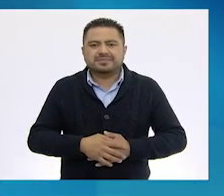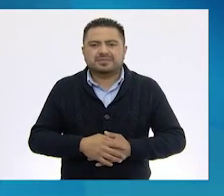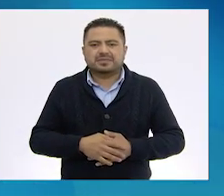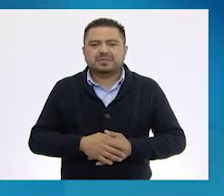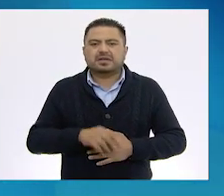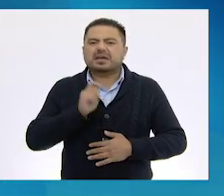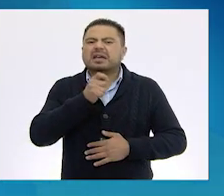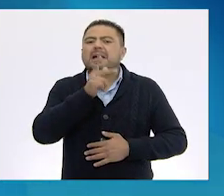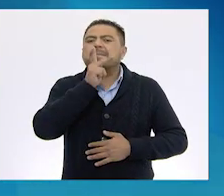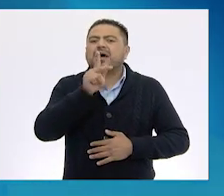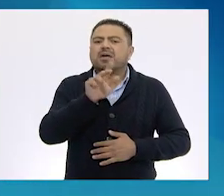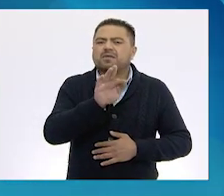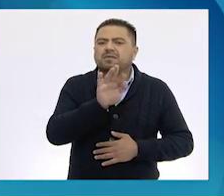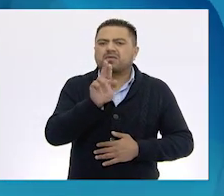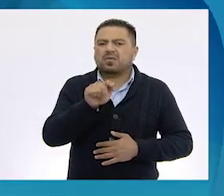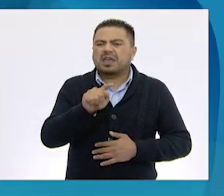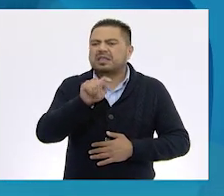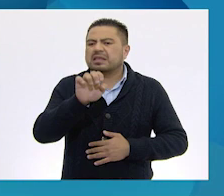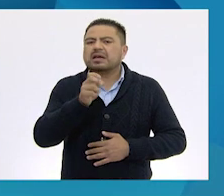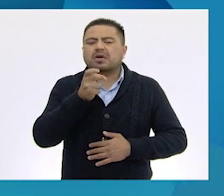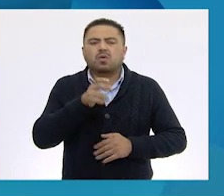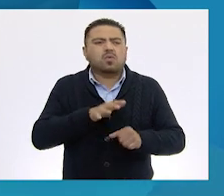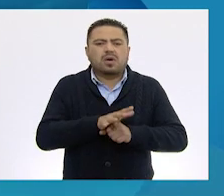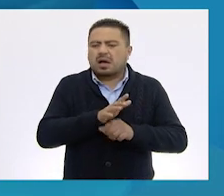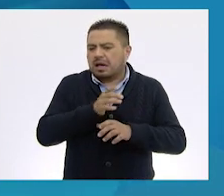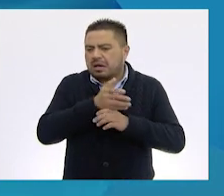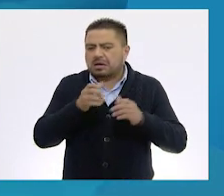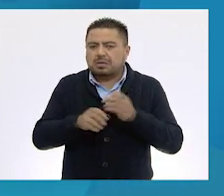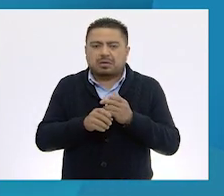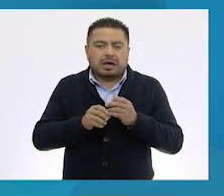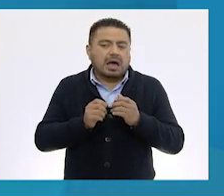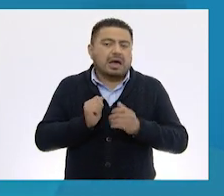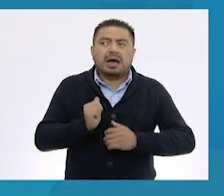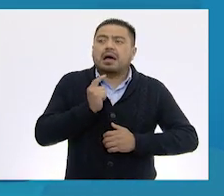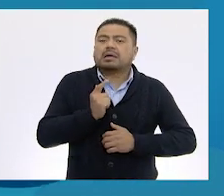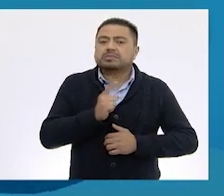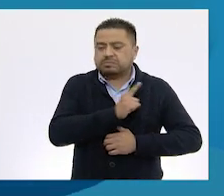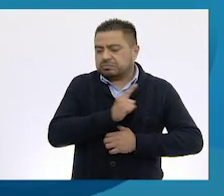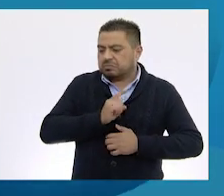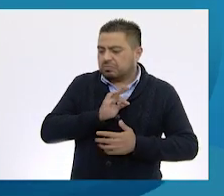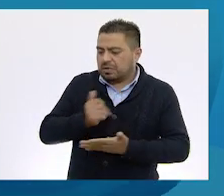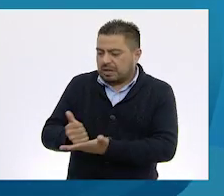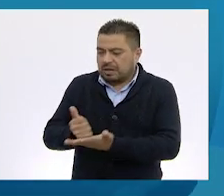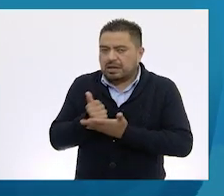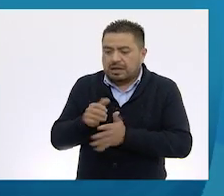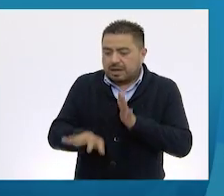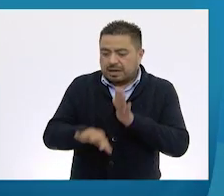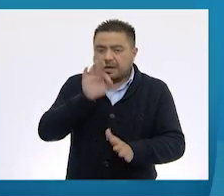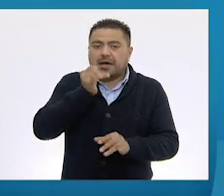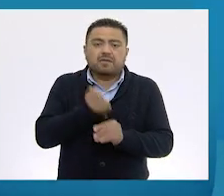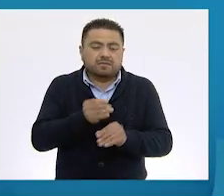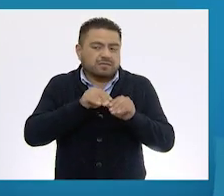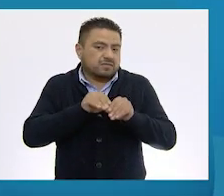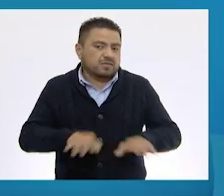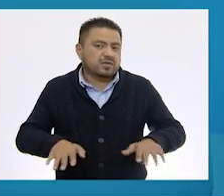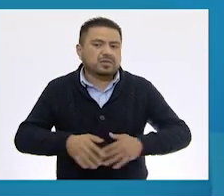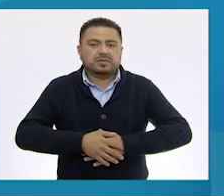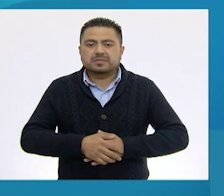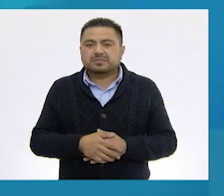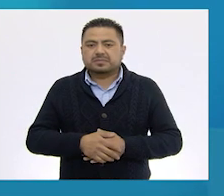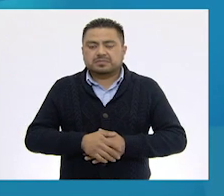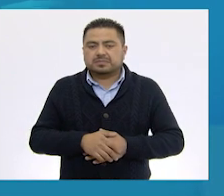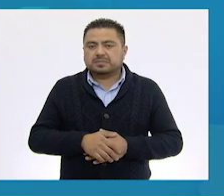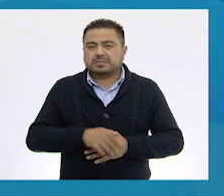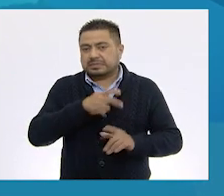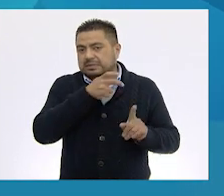Las fuentes de información son cualquier objeto o recurso que nos puede ayudar a obtener información. En